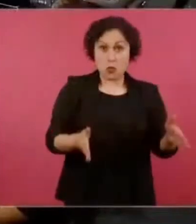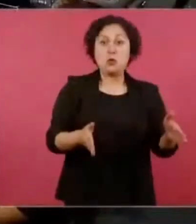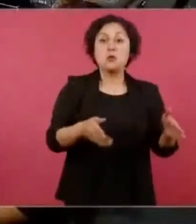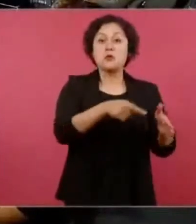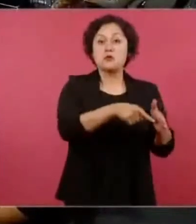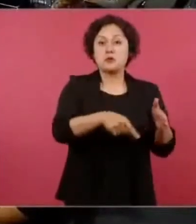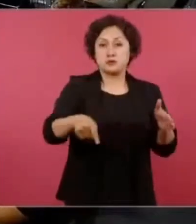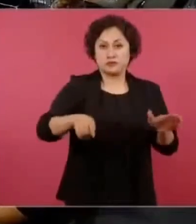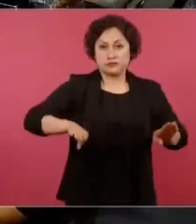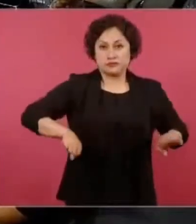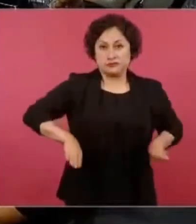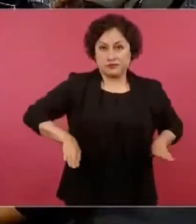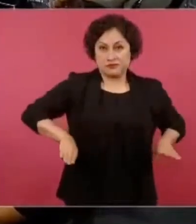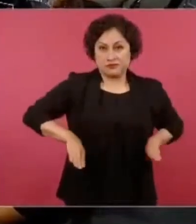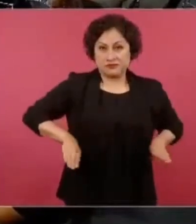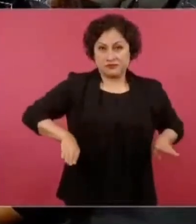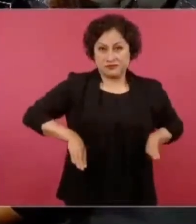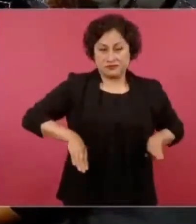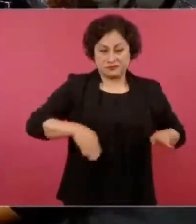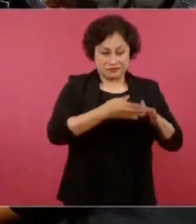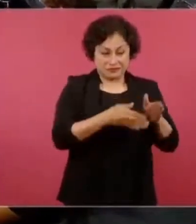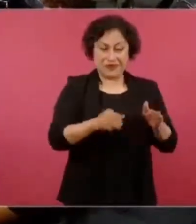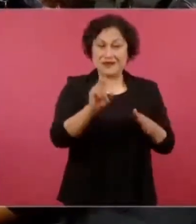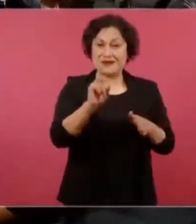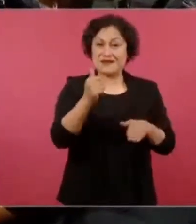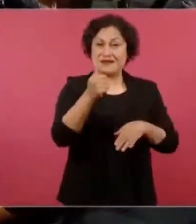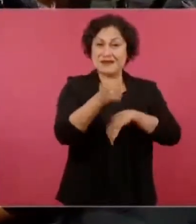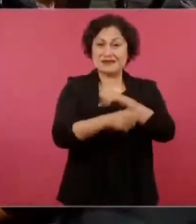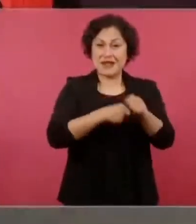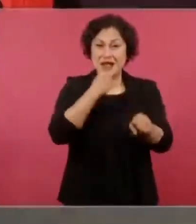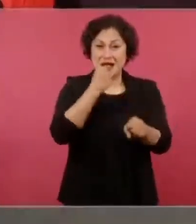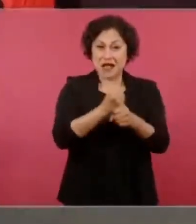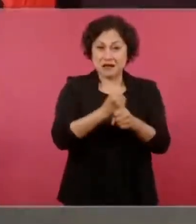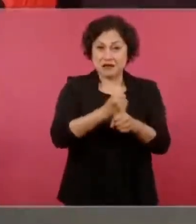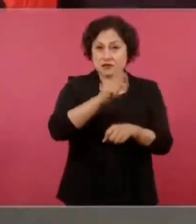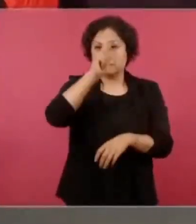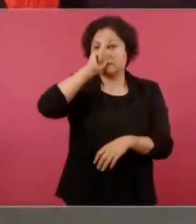con lo que saquearon en 36 años